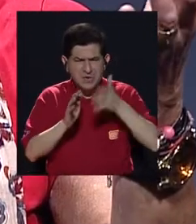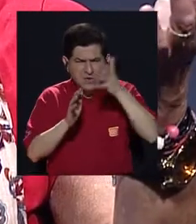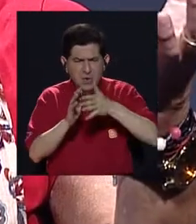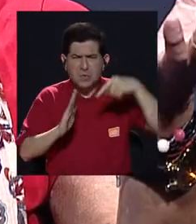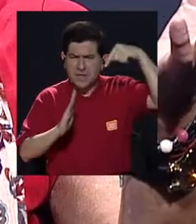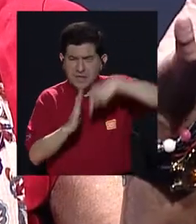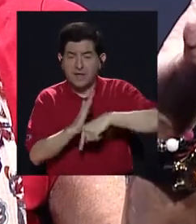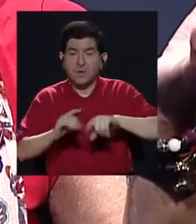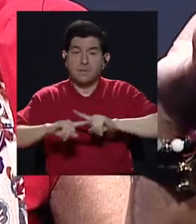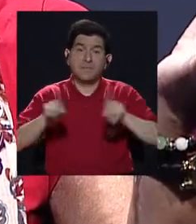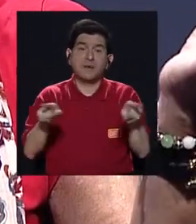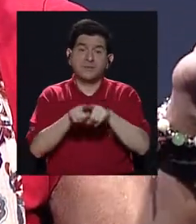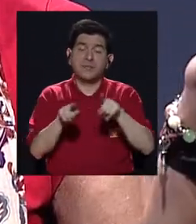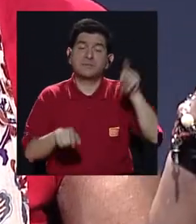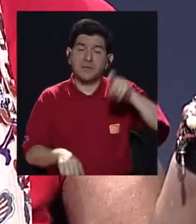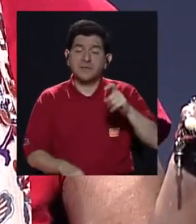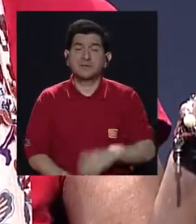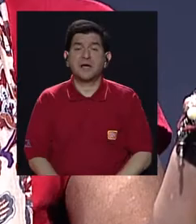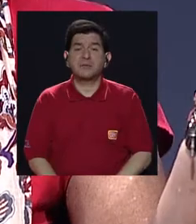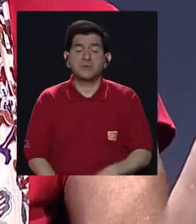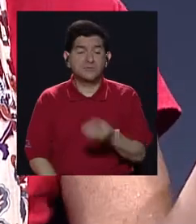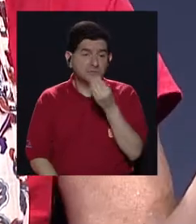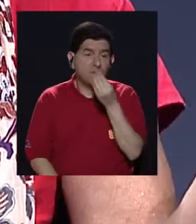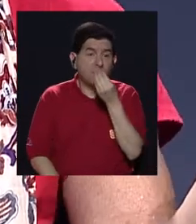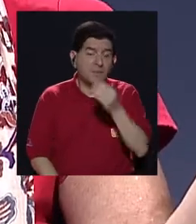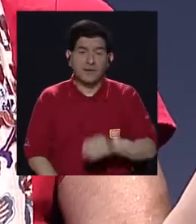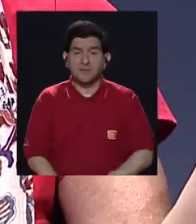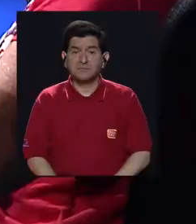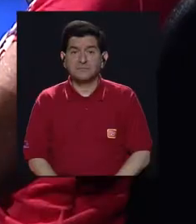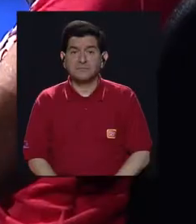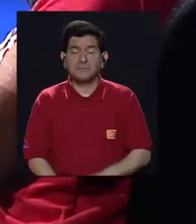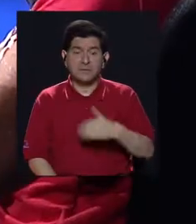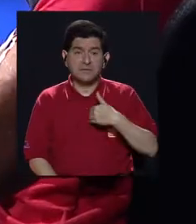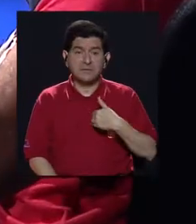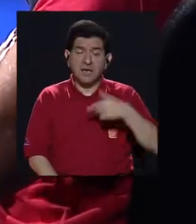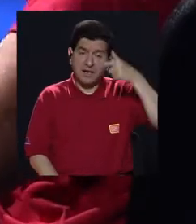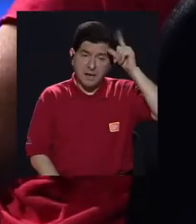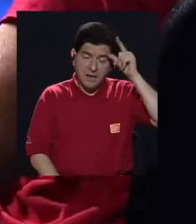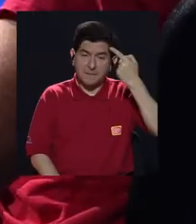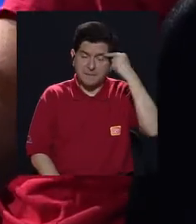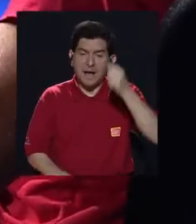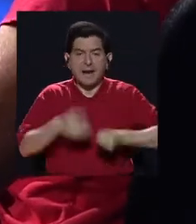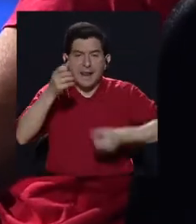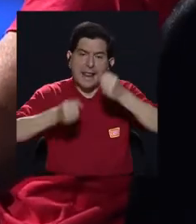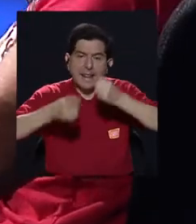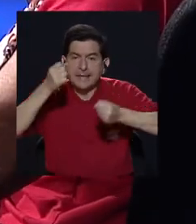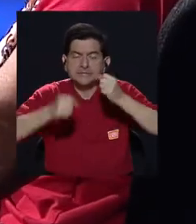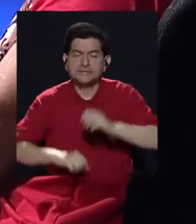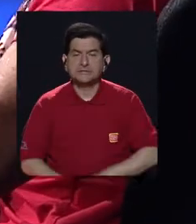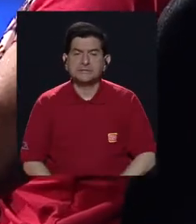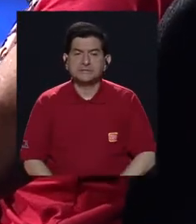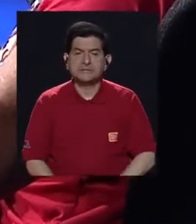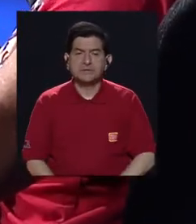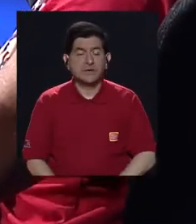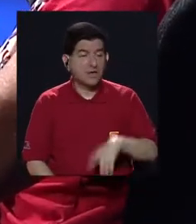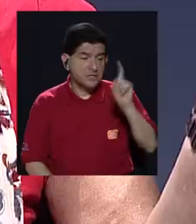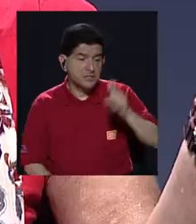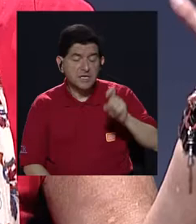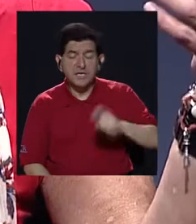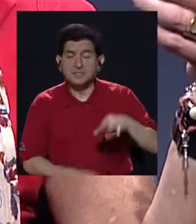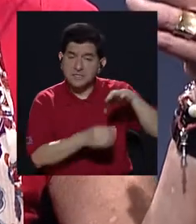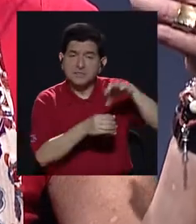el trance así pero también hay que vivir y hay que comer y hay que hay hay que tener ganado porque tienes leche